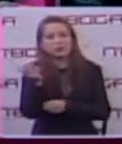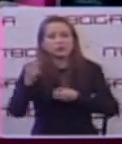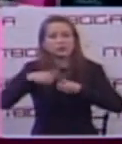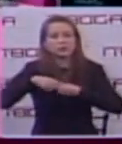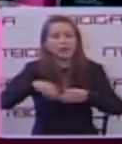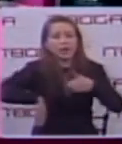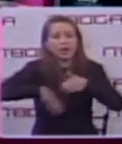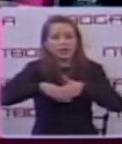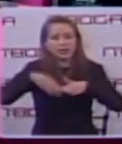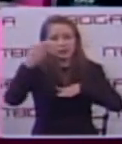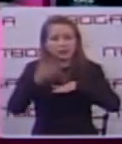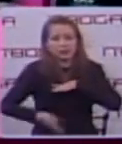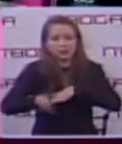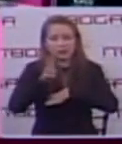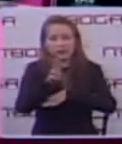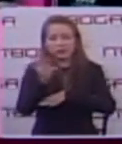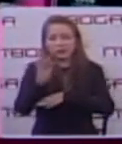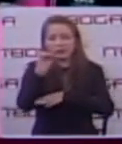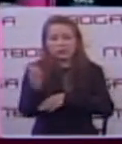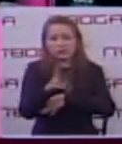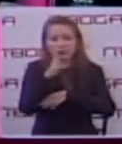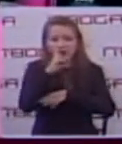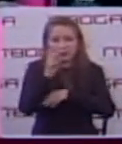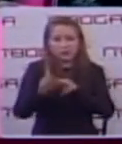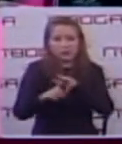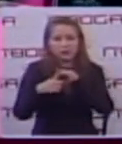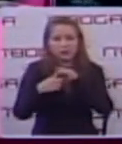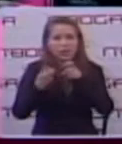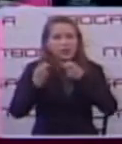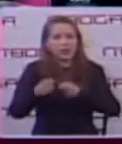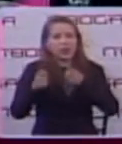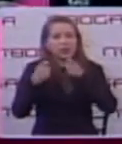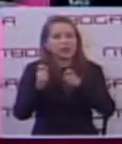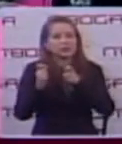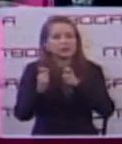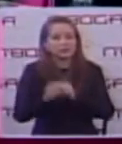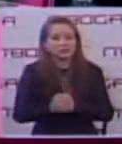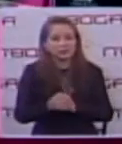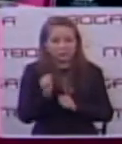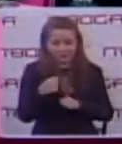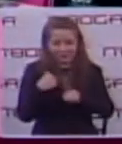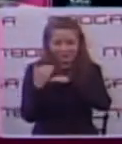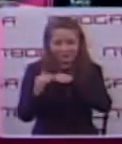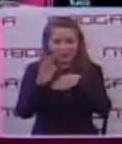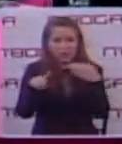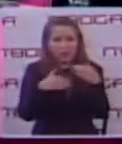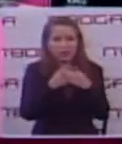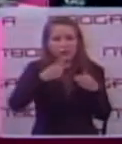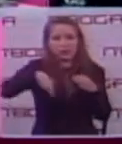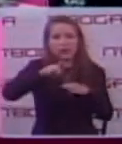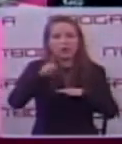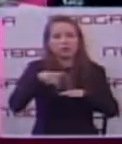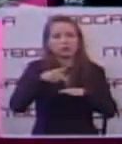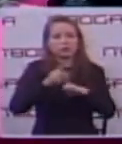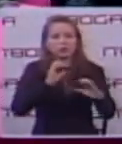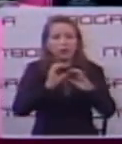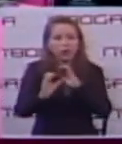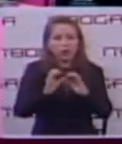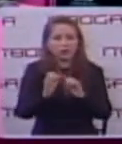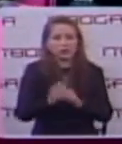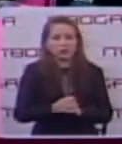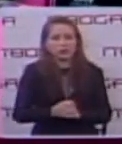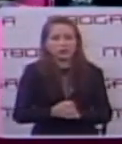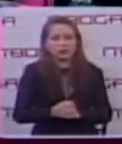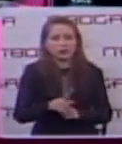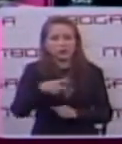son hasta el día 29 de junio, hasta el día que comienzan los talleres. Y pues bueno, invitamos a todos los profesionales de la comunicación y